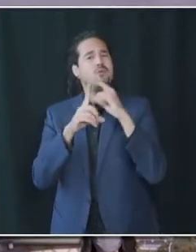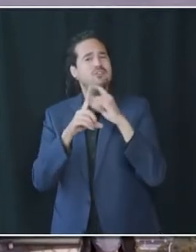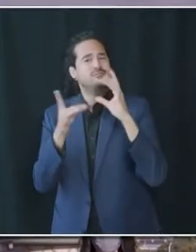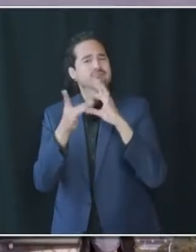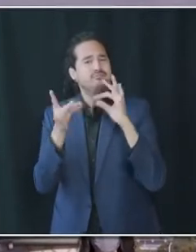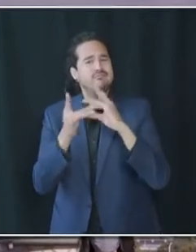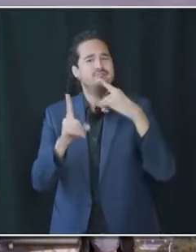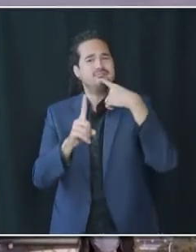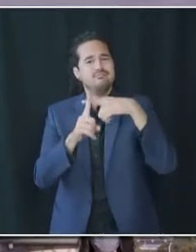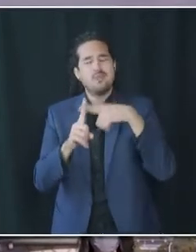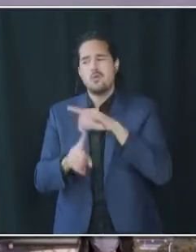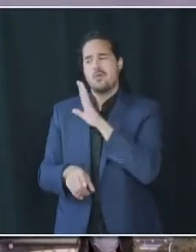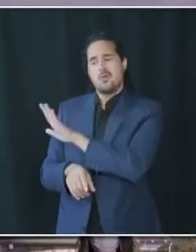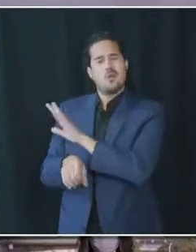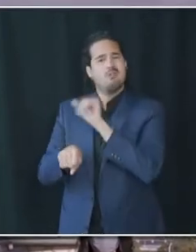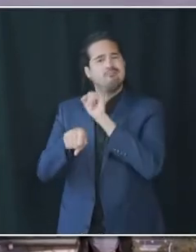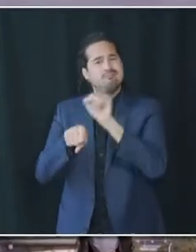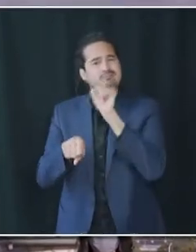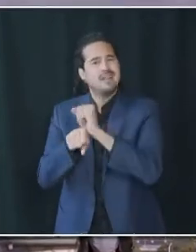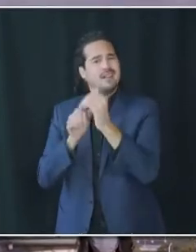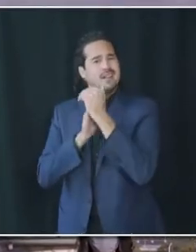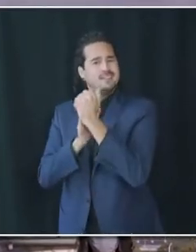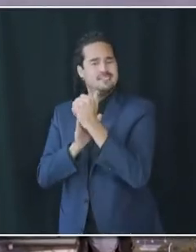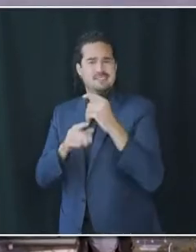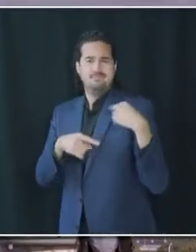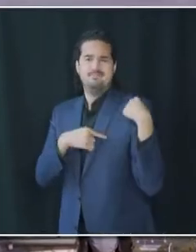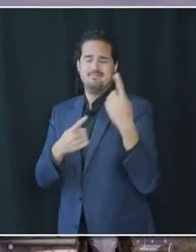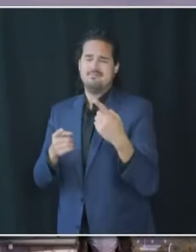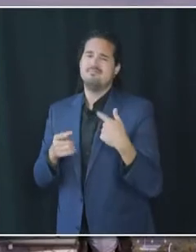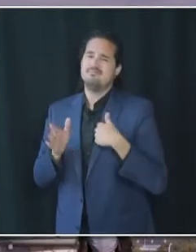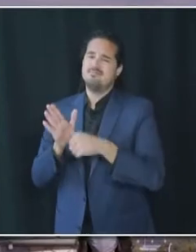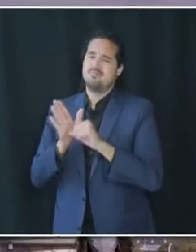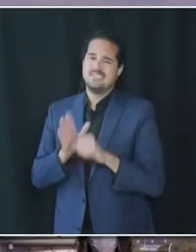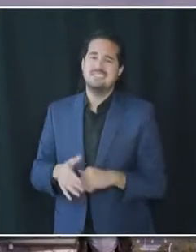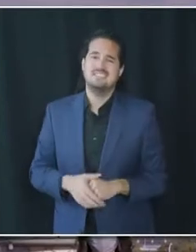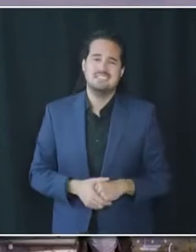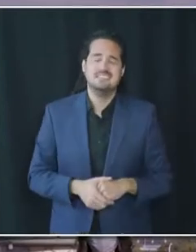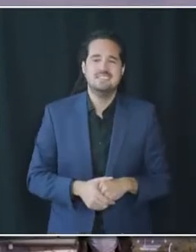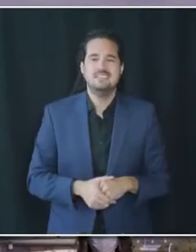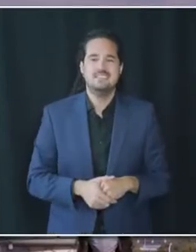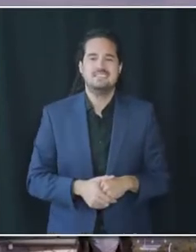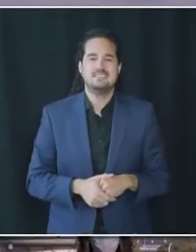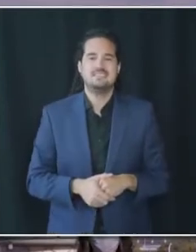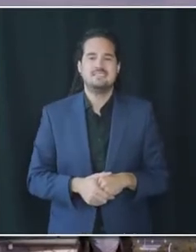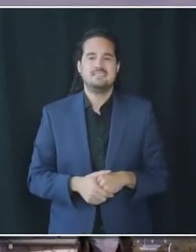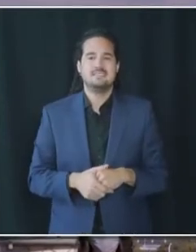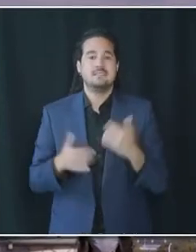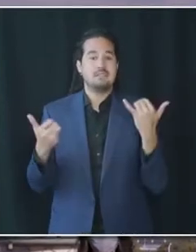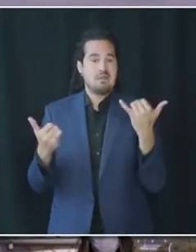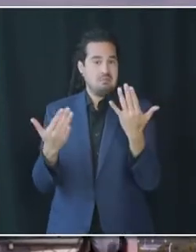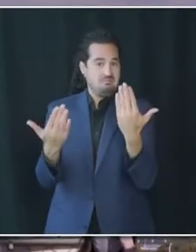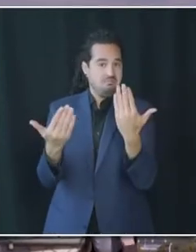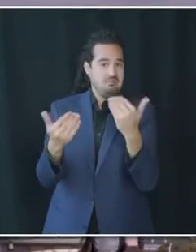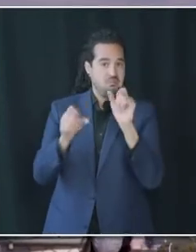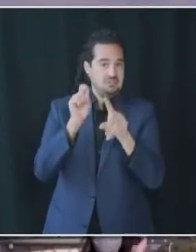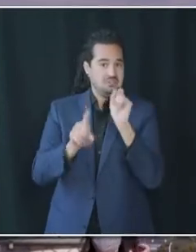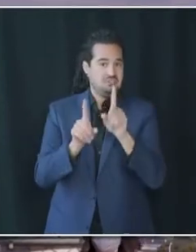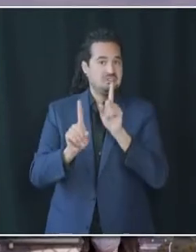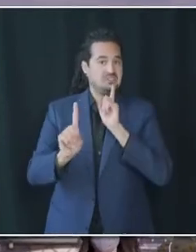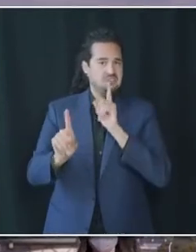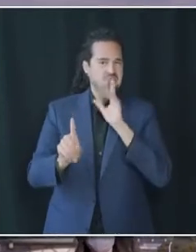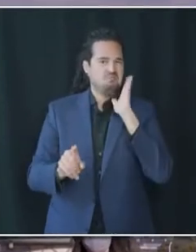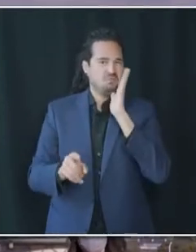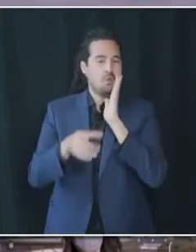ahora con gusto recibiremos sus preguntas también quiero reconocer a alguien que no está aquí pero que ha sido instrumental para el